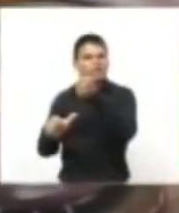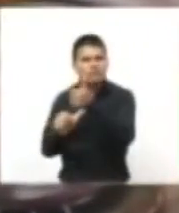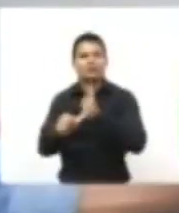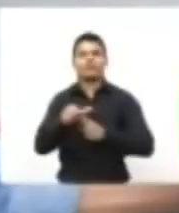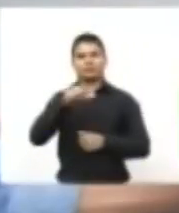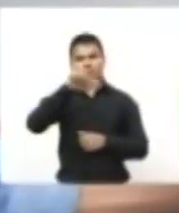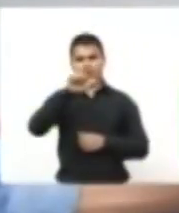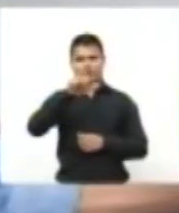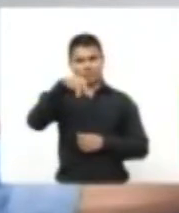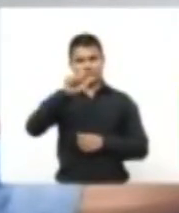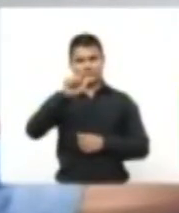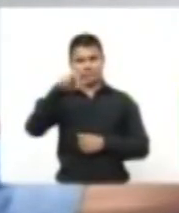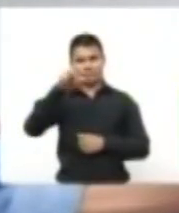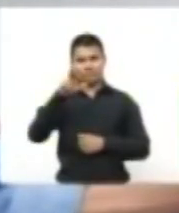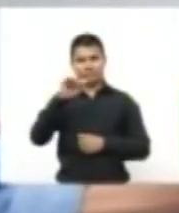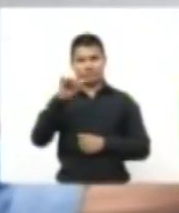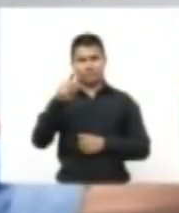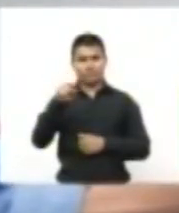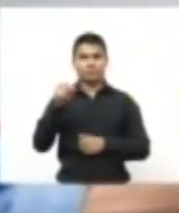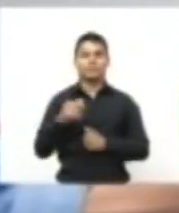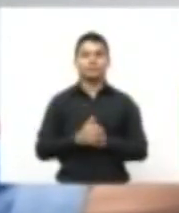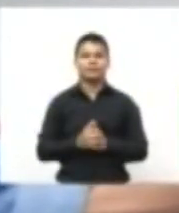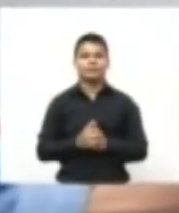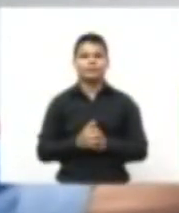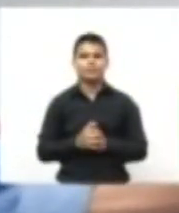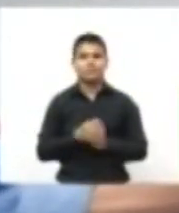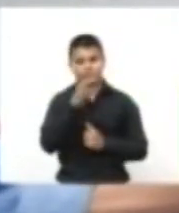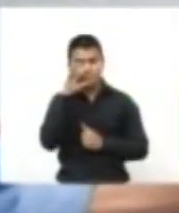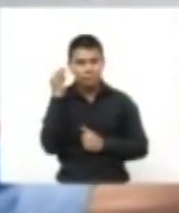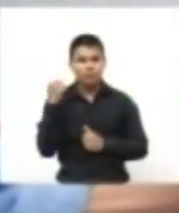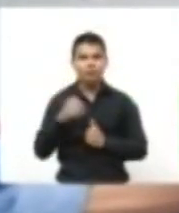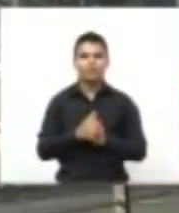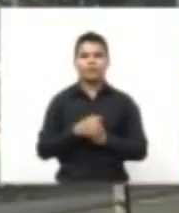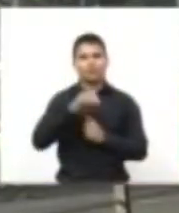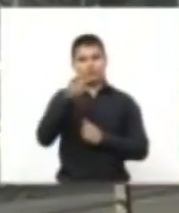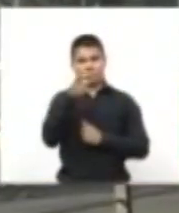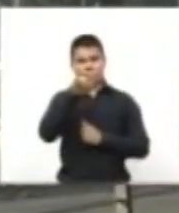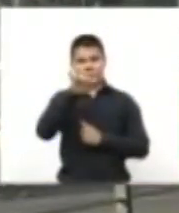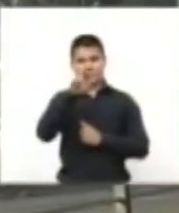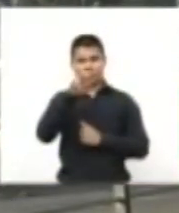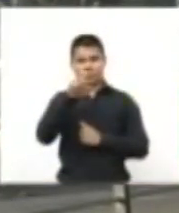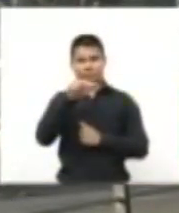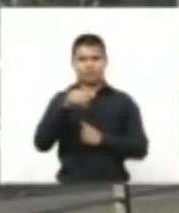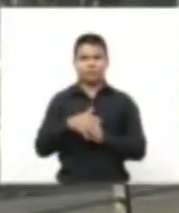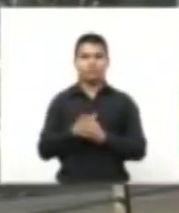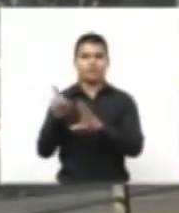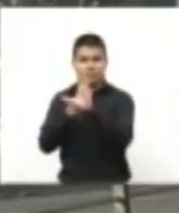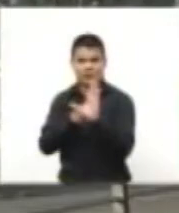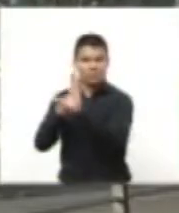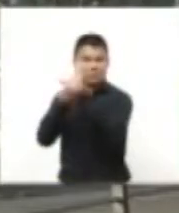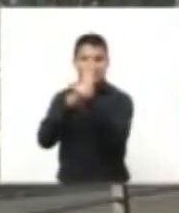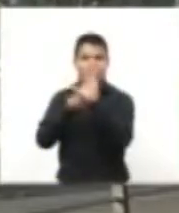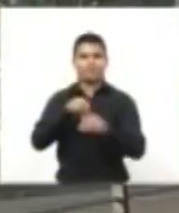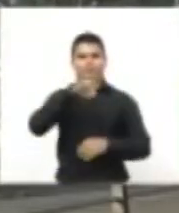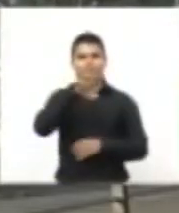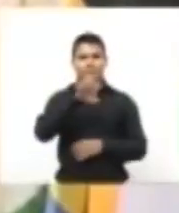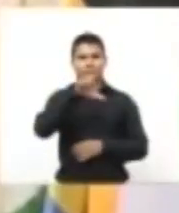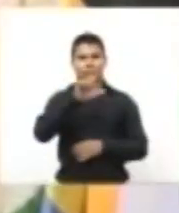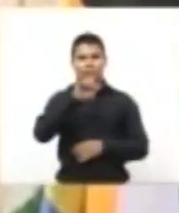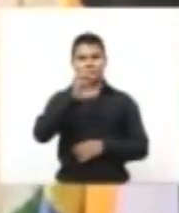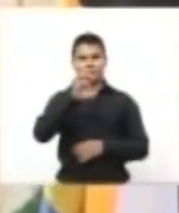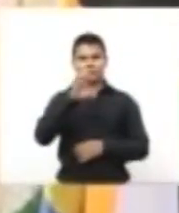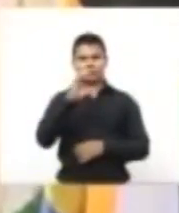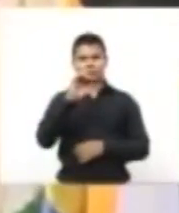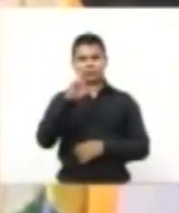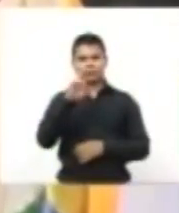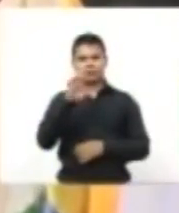González, Bolívar Dumec Turbay y su delegada Claudia Carmona, y en La Guajira el delegado Eliezer Quintero.